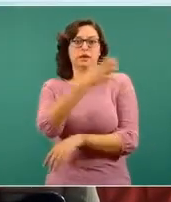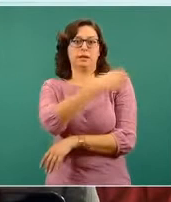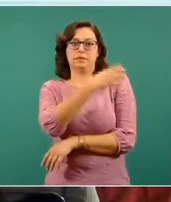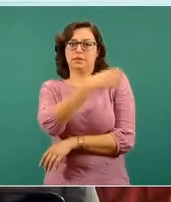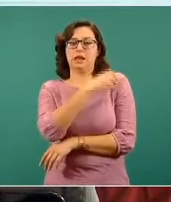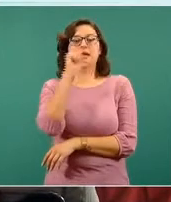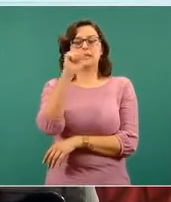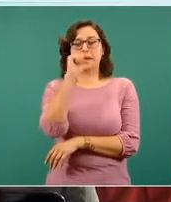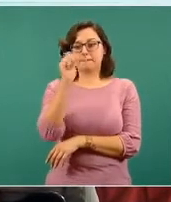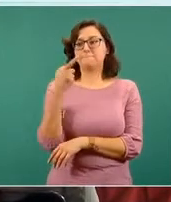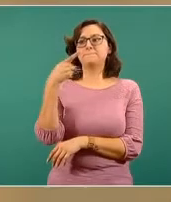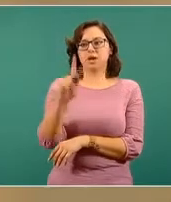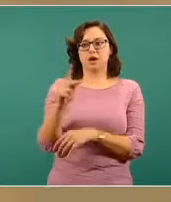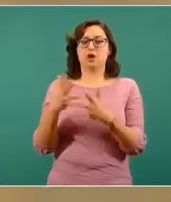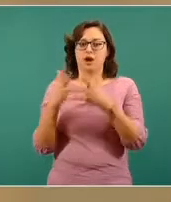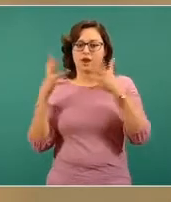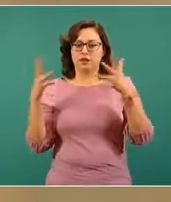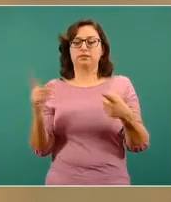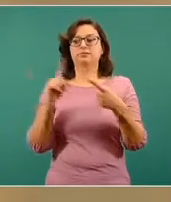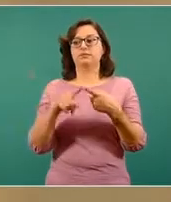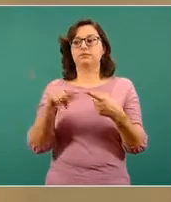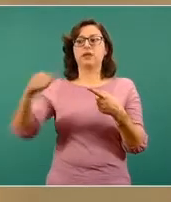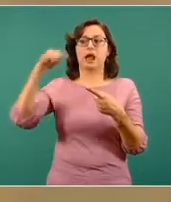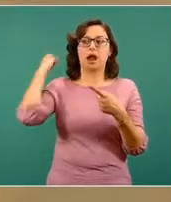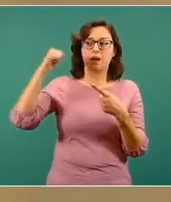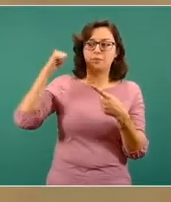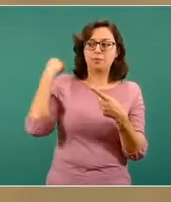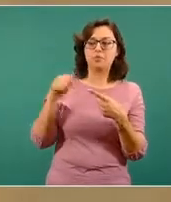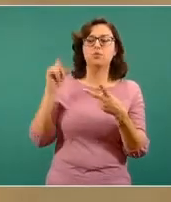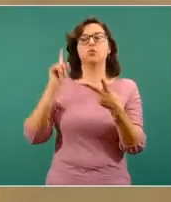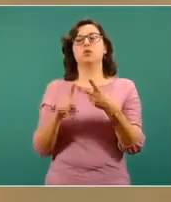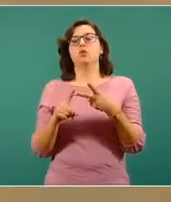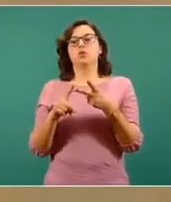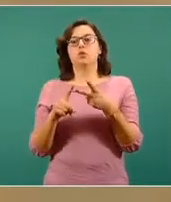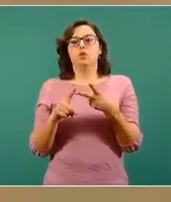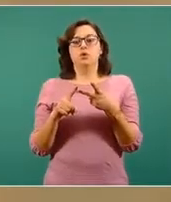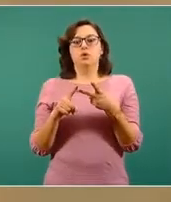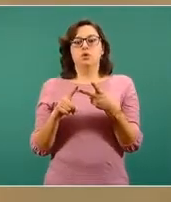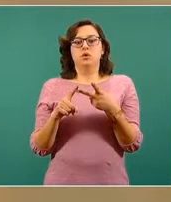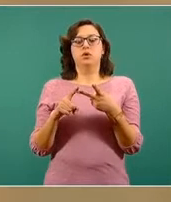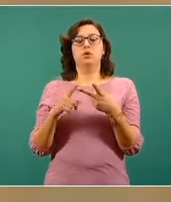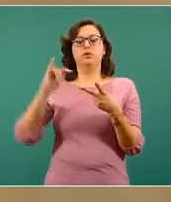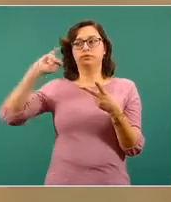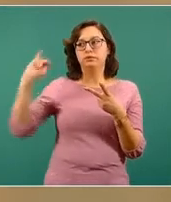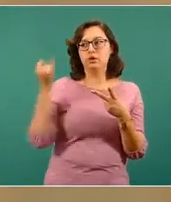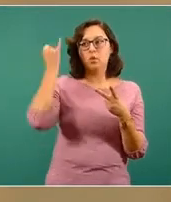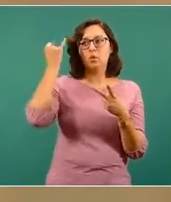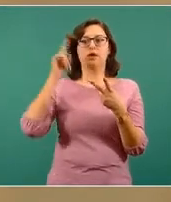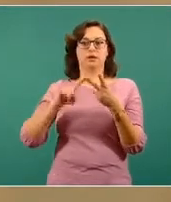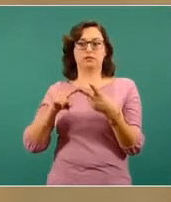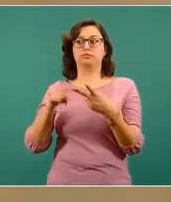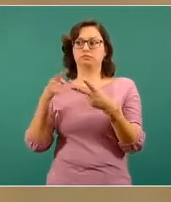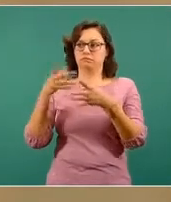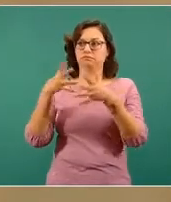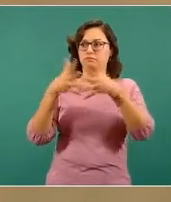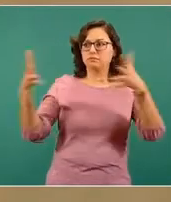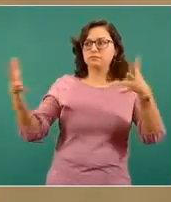Acapulco, Guerrero, Tijuana, Baja California, que son ciudades grandes, zonas metropolitanas también